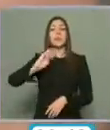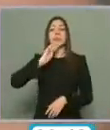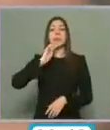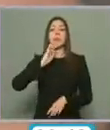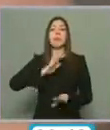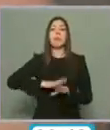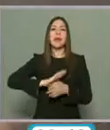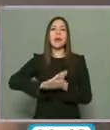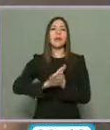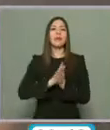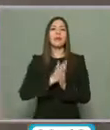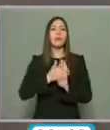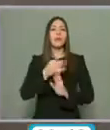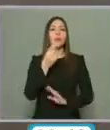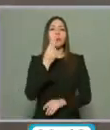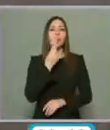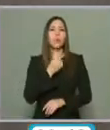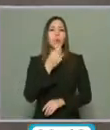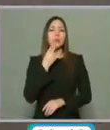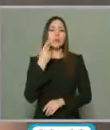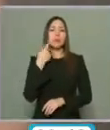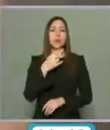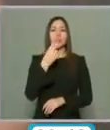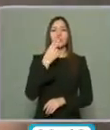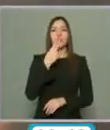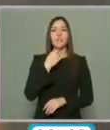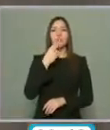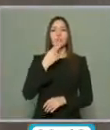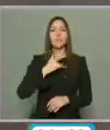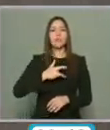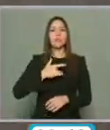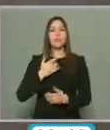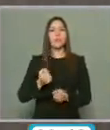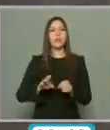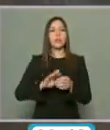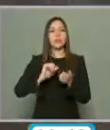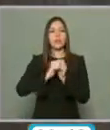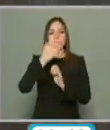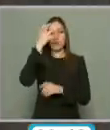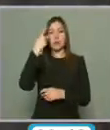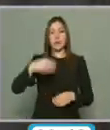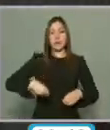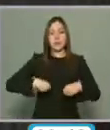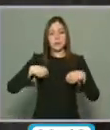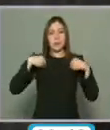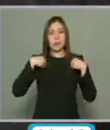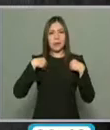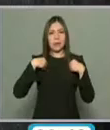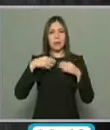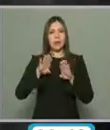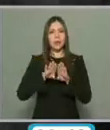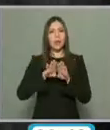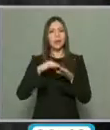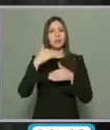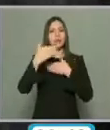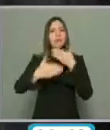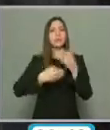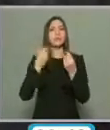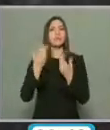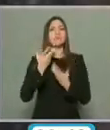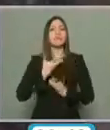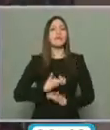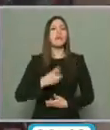más dulce, pero de una dulzura rayana en la tristeza. Su vida ha sido una secuencia de